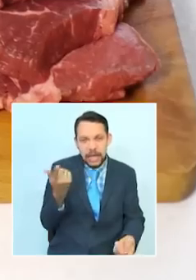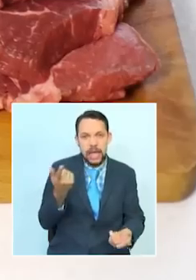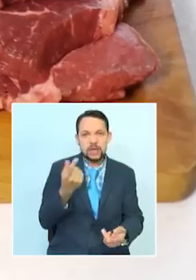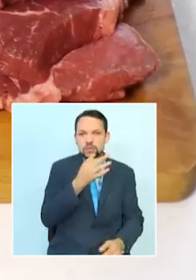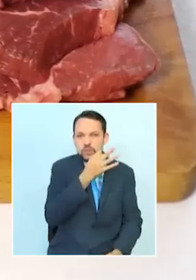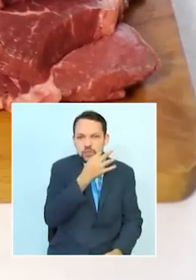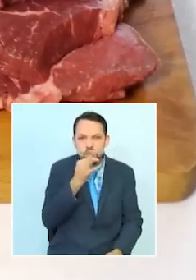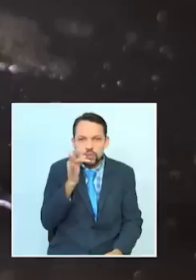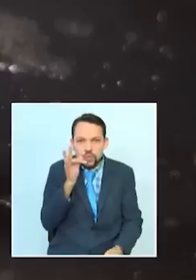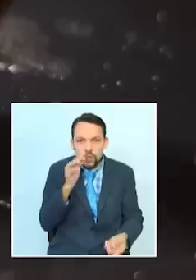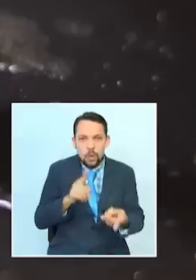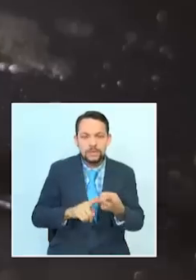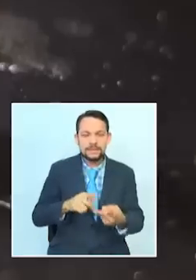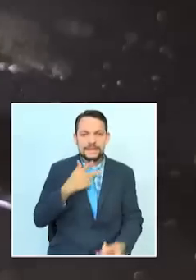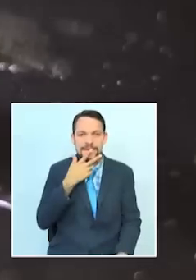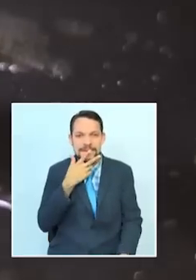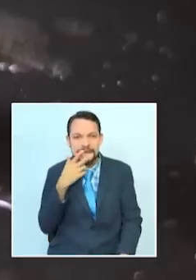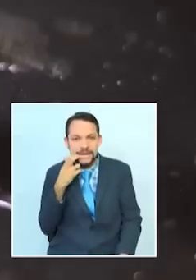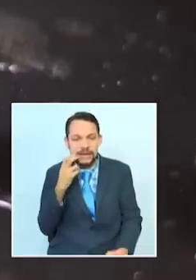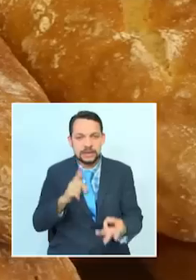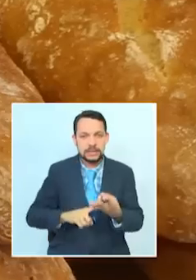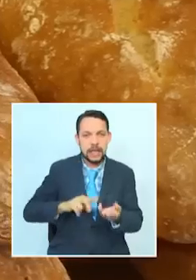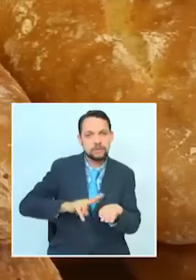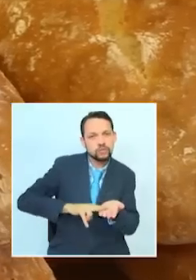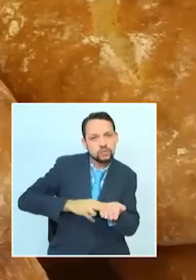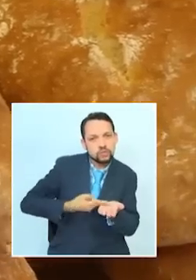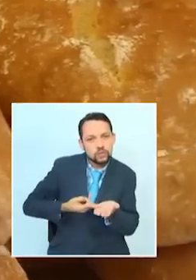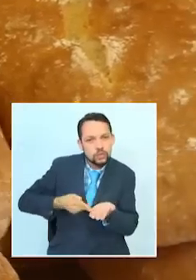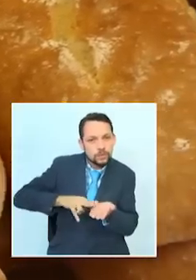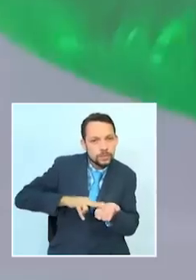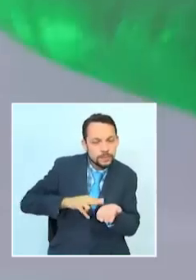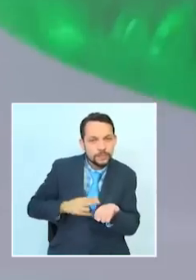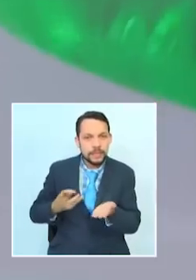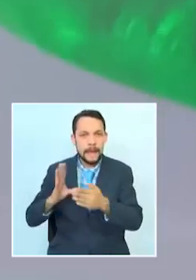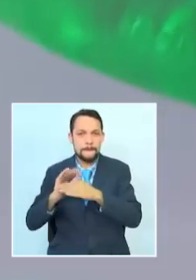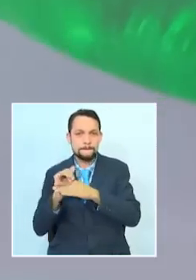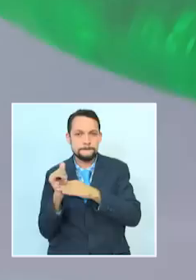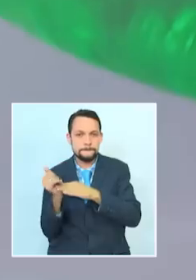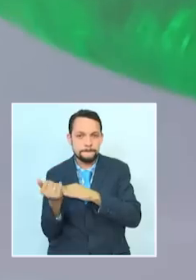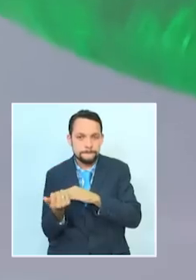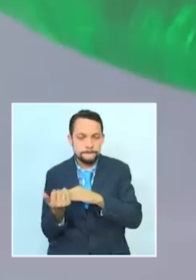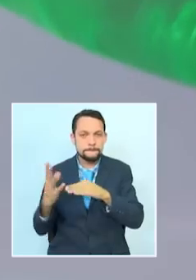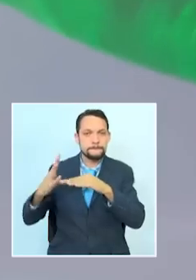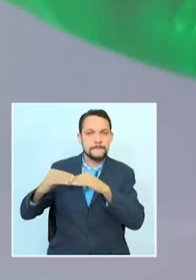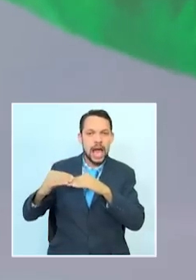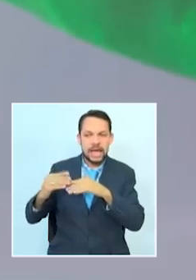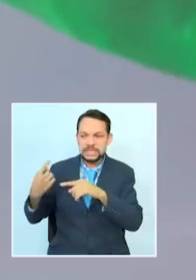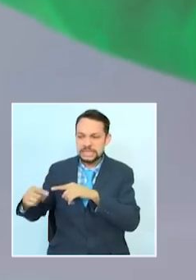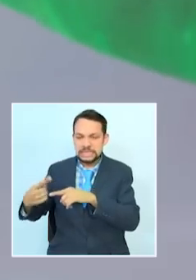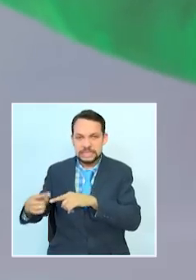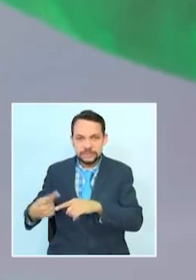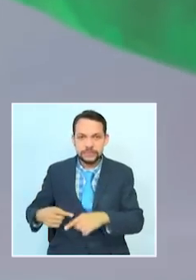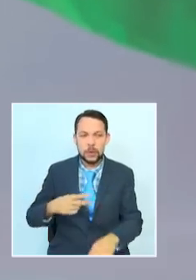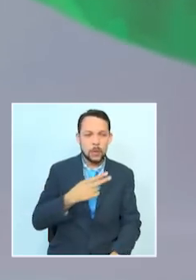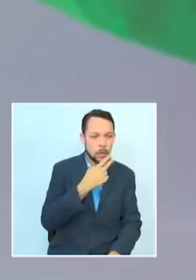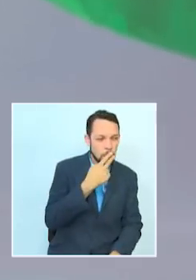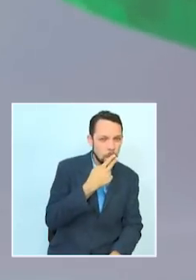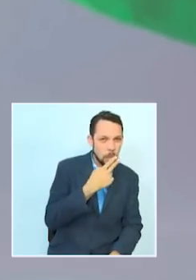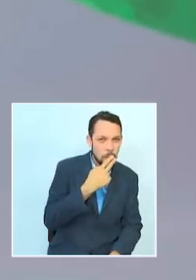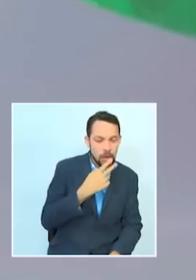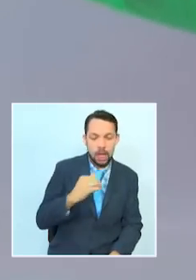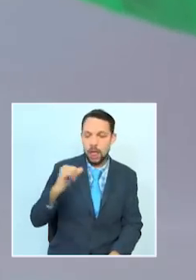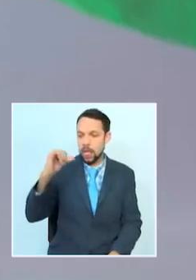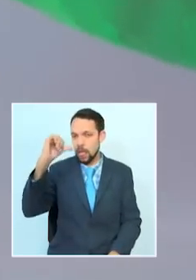carnes sal refinada margarinas productos de panadería gaseosas alcohol tabaco y todo lo que posea